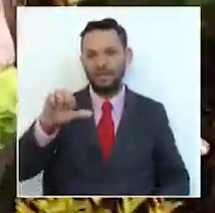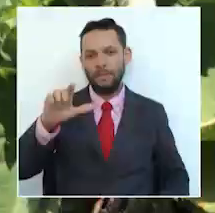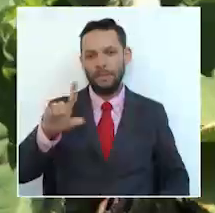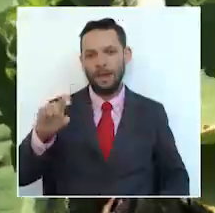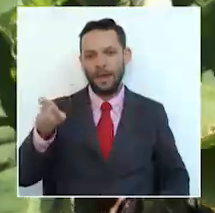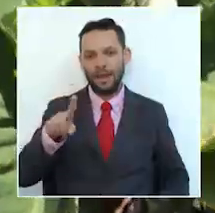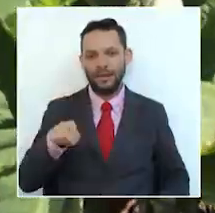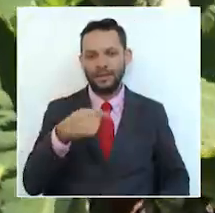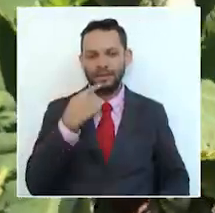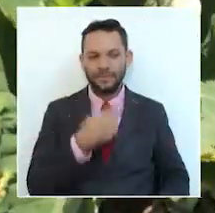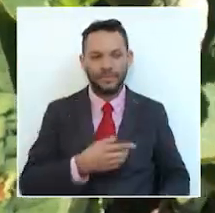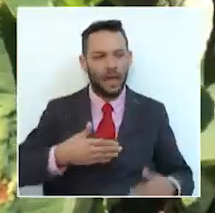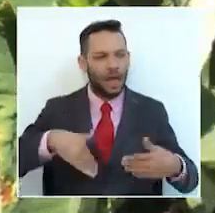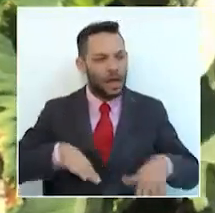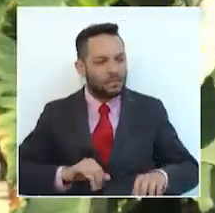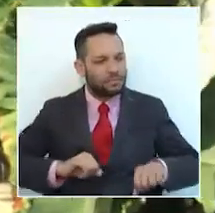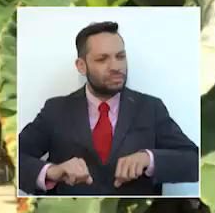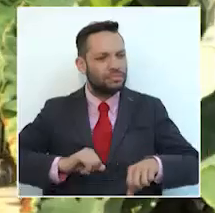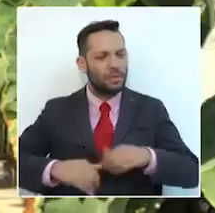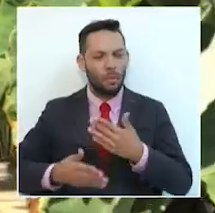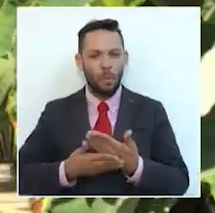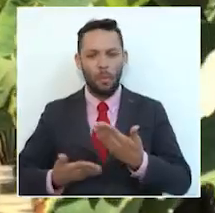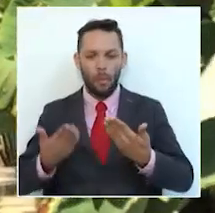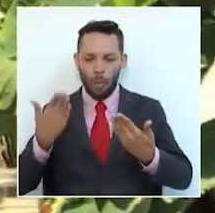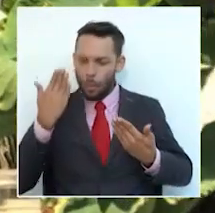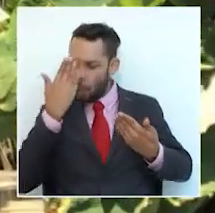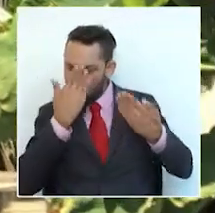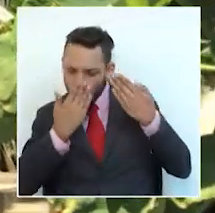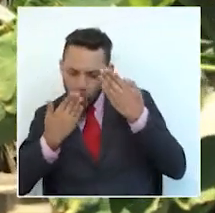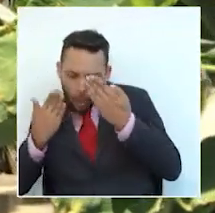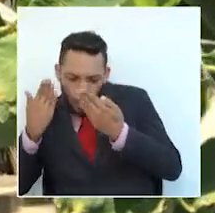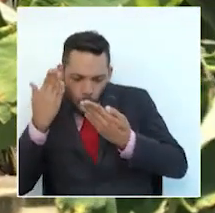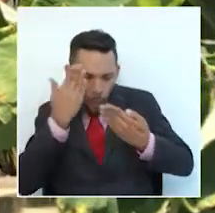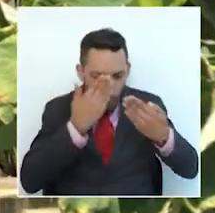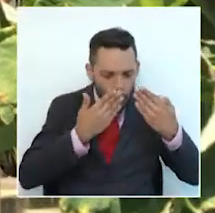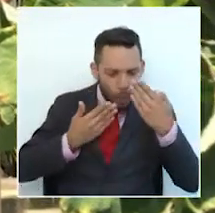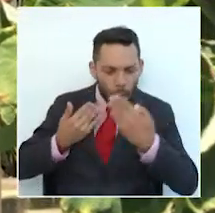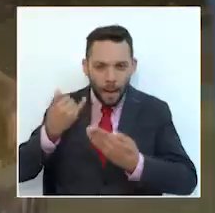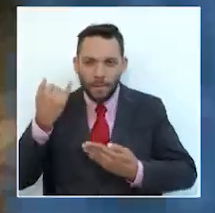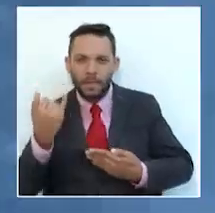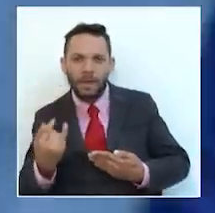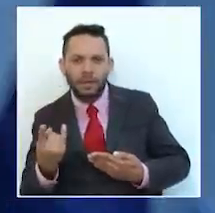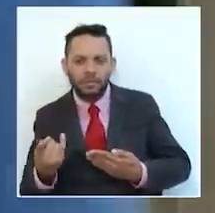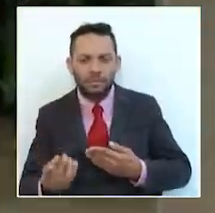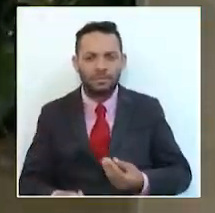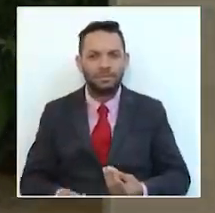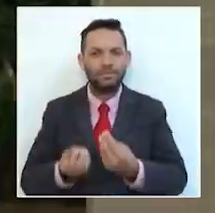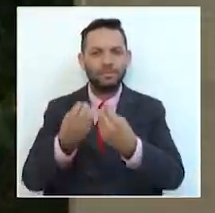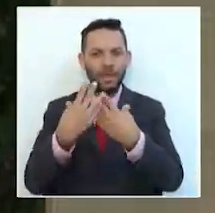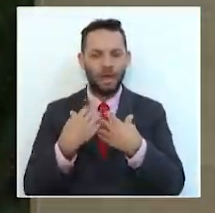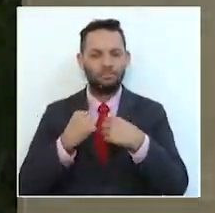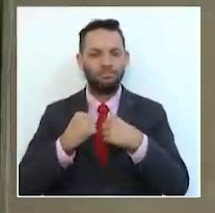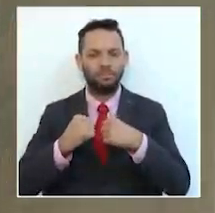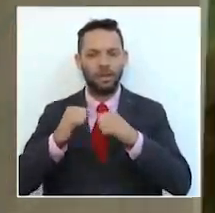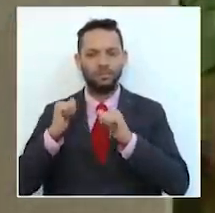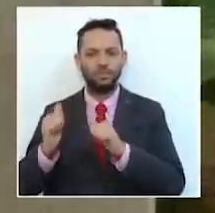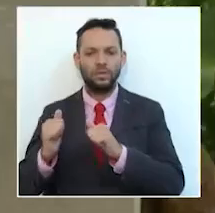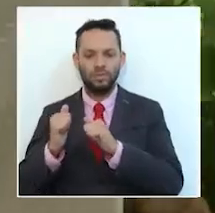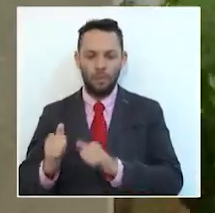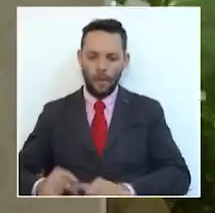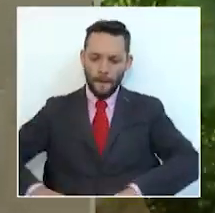mayor número de evidencias clínicas que demuestran que este producto tiene una serie de aplicaciones terapéuticas